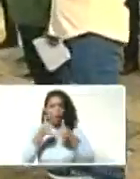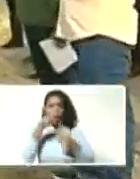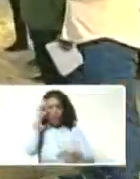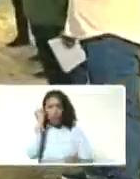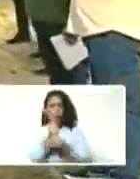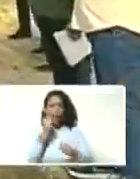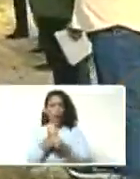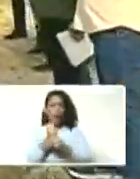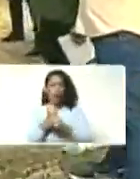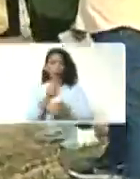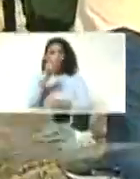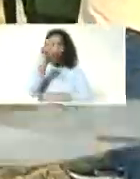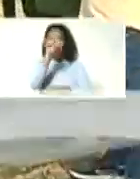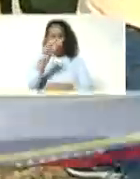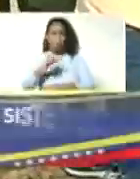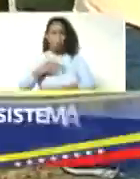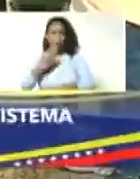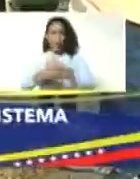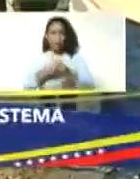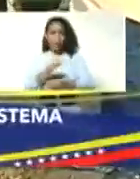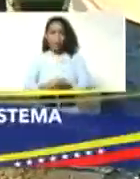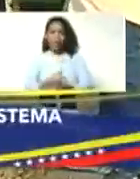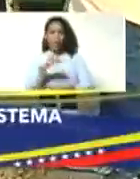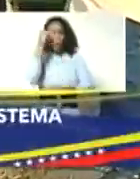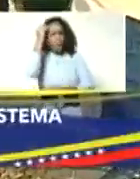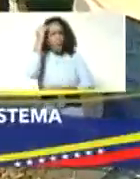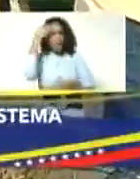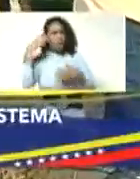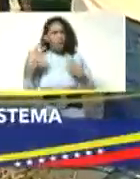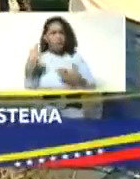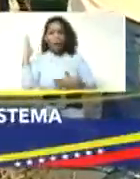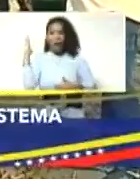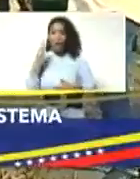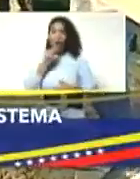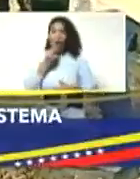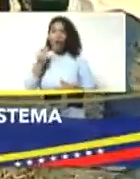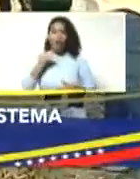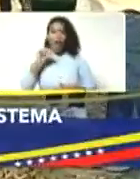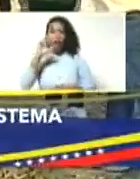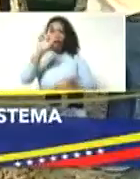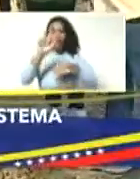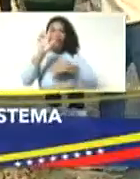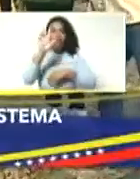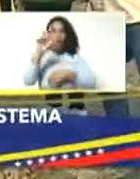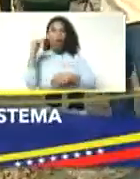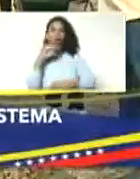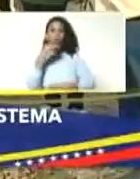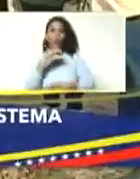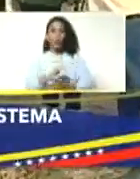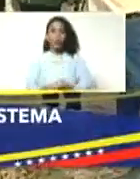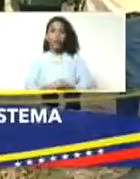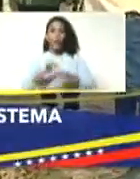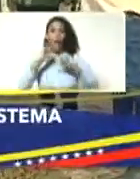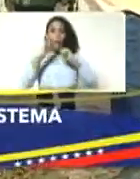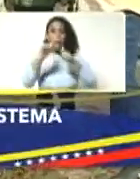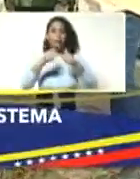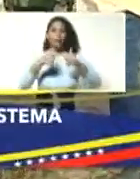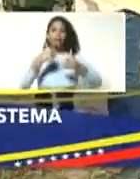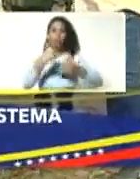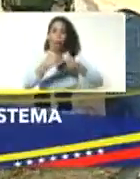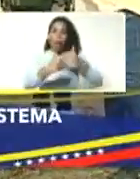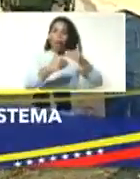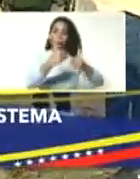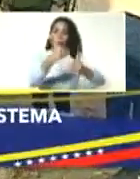¿Lleguemos al punto en 2 semanas? Claro que sí. ¿Qué piensas tú cuando vengan los muchachos el 3 de octubre? Mira, y empiece progresivamente